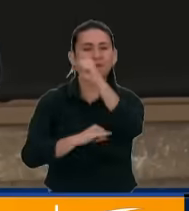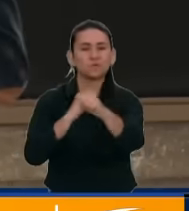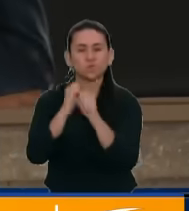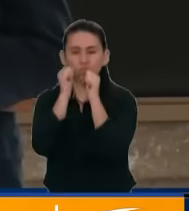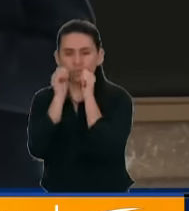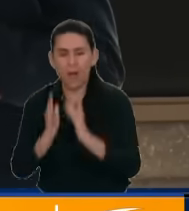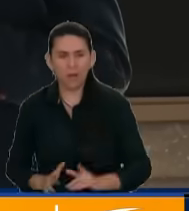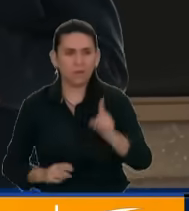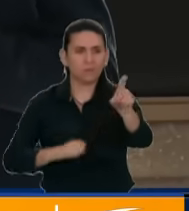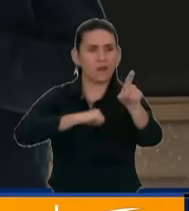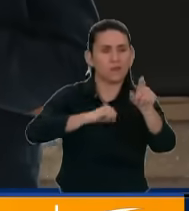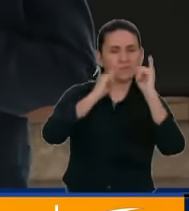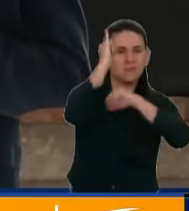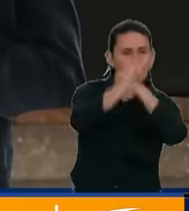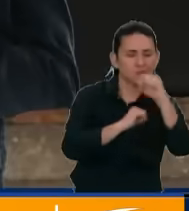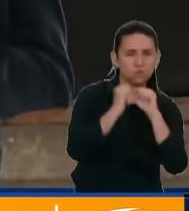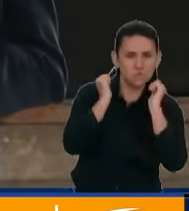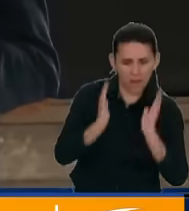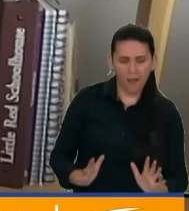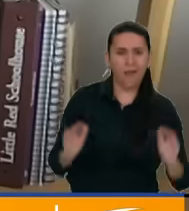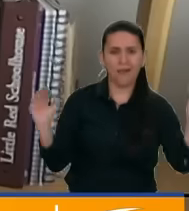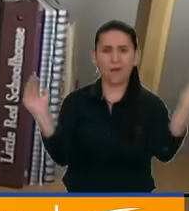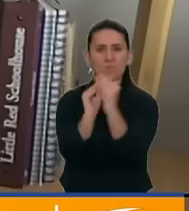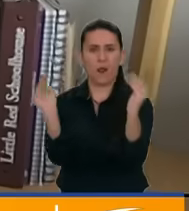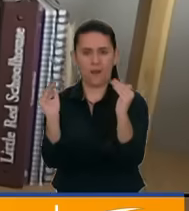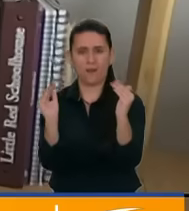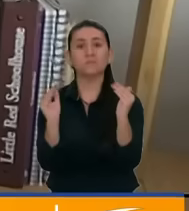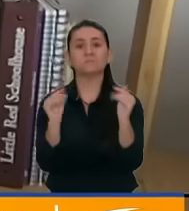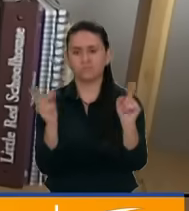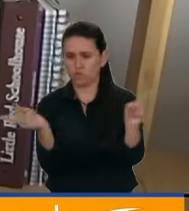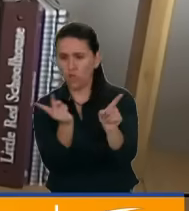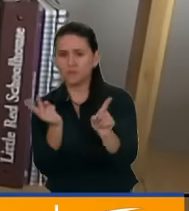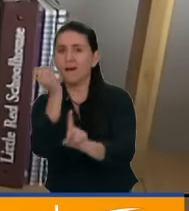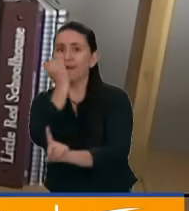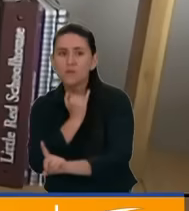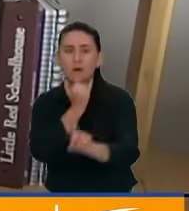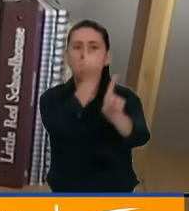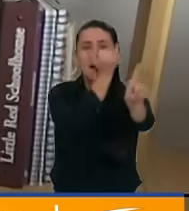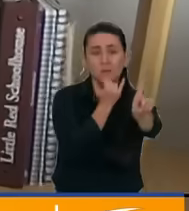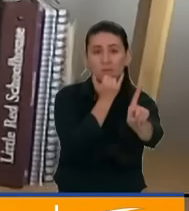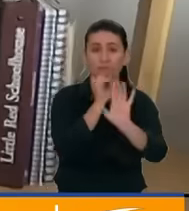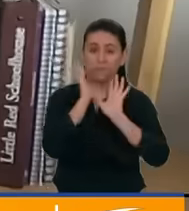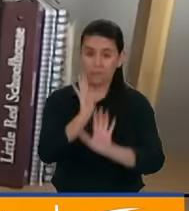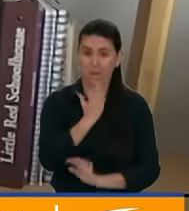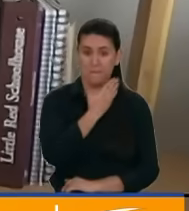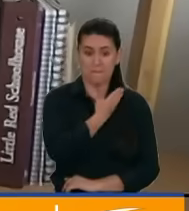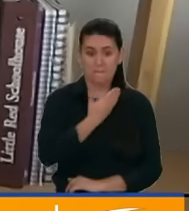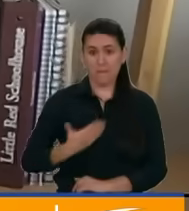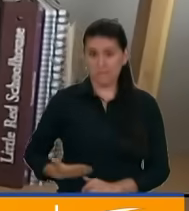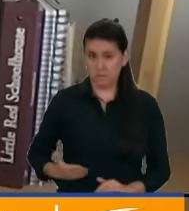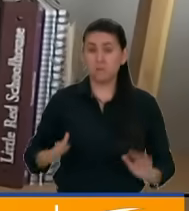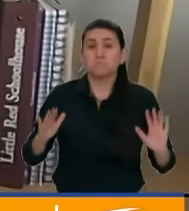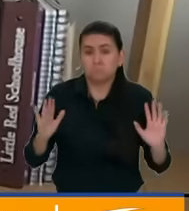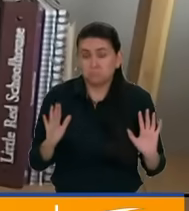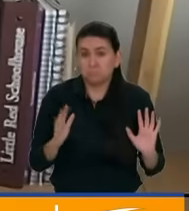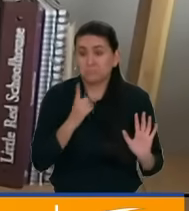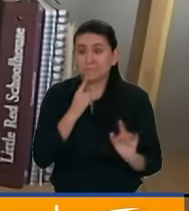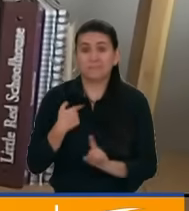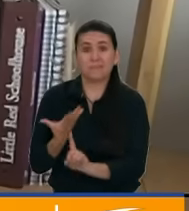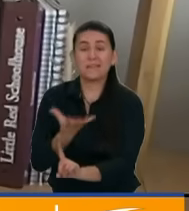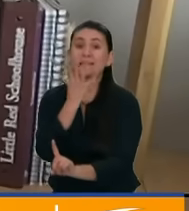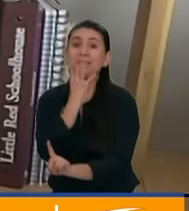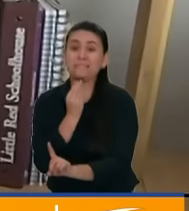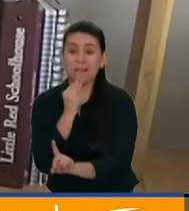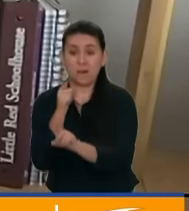y se debe llamar por su nombre a aquellos que están infringiendo ese derecho. Si el presidente puede decir que el Estado de Israel